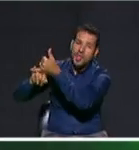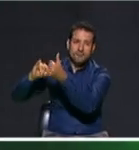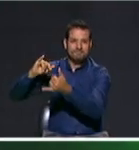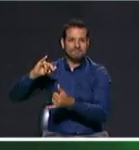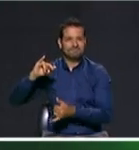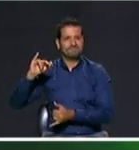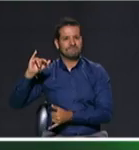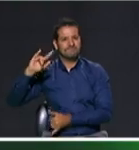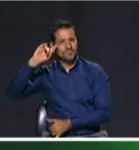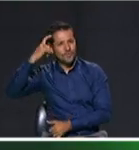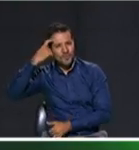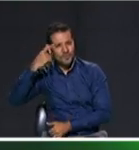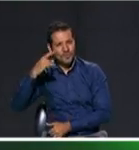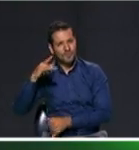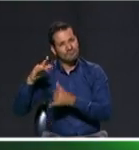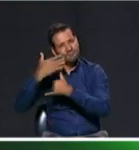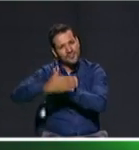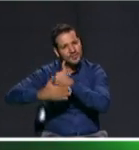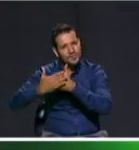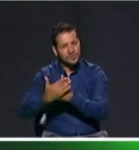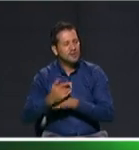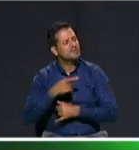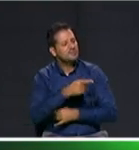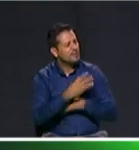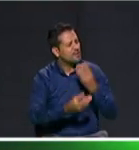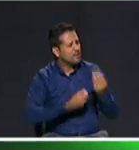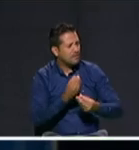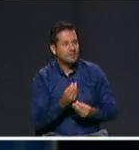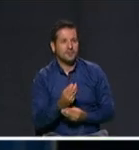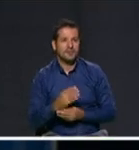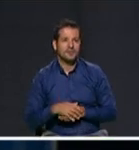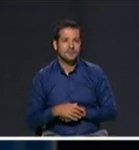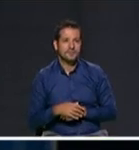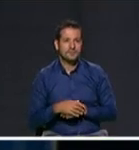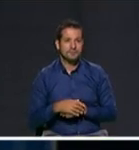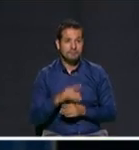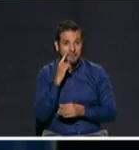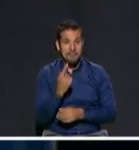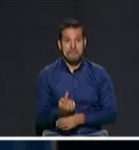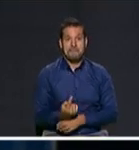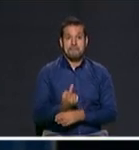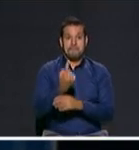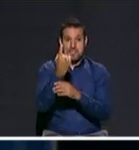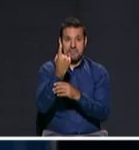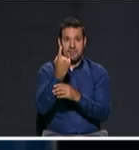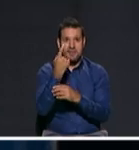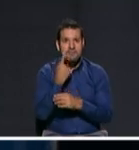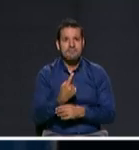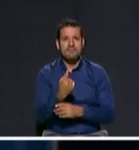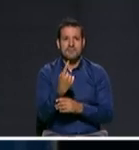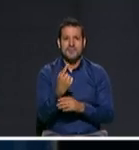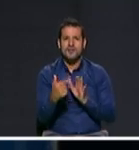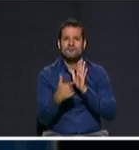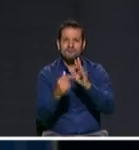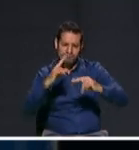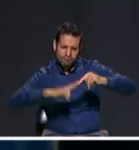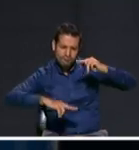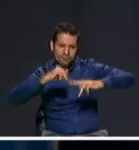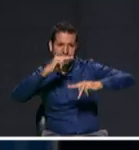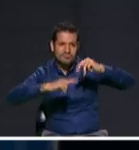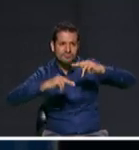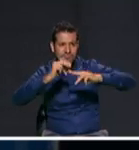doctor juan david balderrama que va a ser usted para la ciudad en temas de infraestructura la primera apuesta nuestra infraestructura la estructura